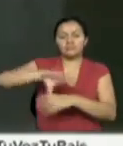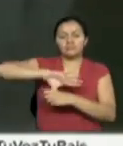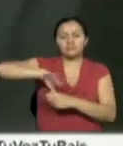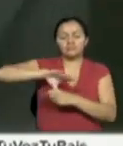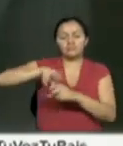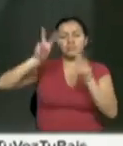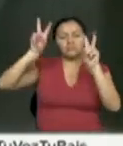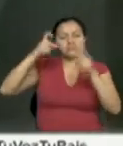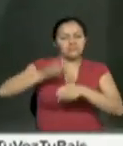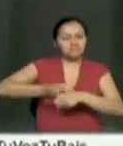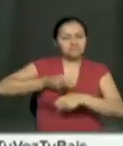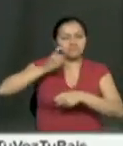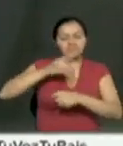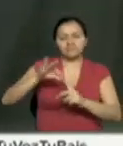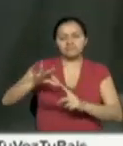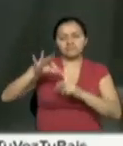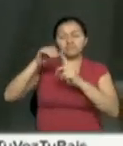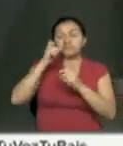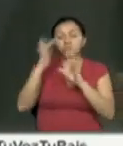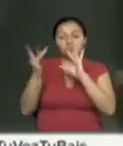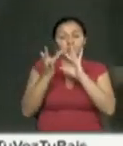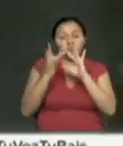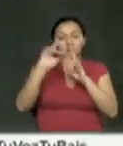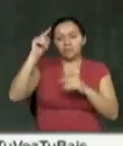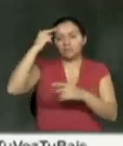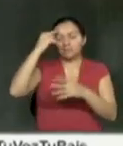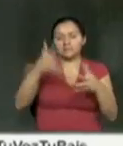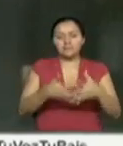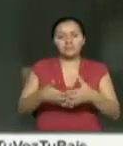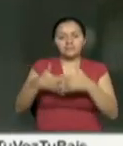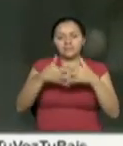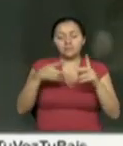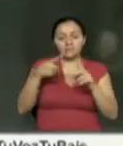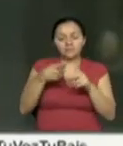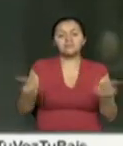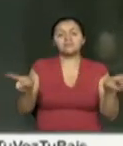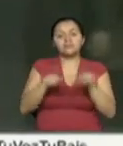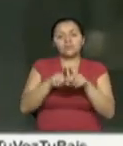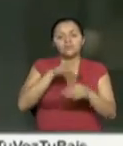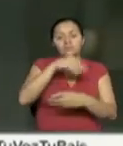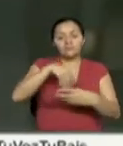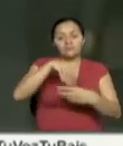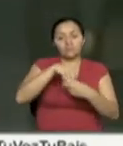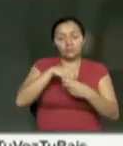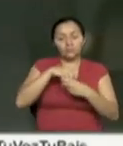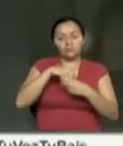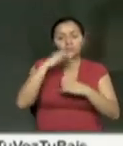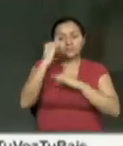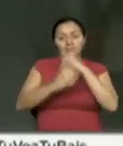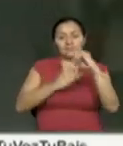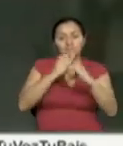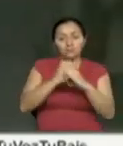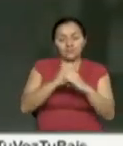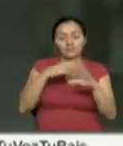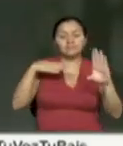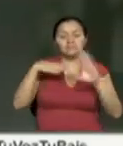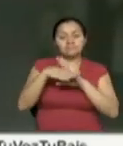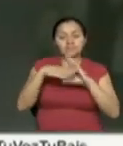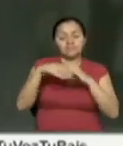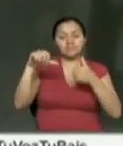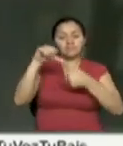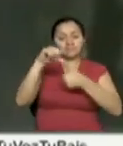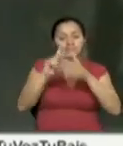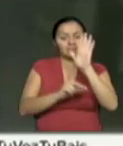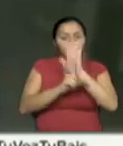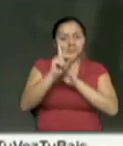misiones específicas, como realizar contactos con el gobierno de Estados Unidos, así como con el Fondo Monetario Internacional, el Banco Interamericano de